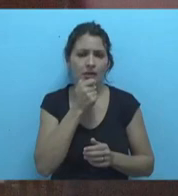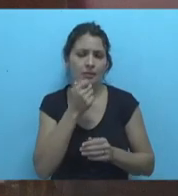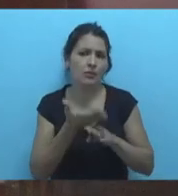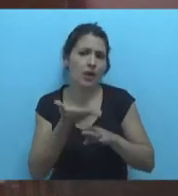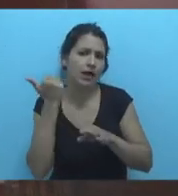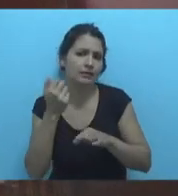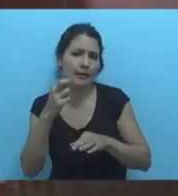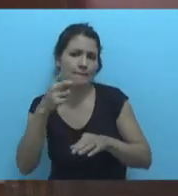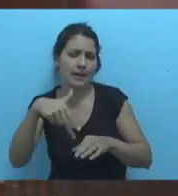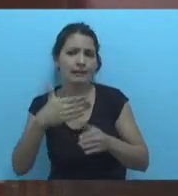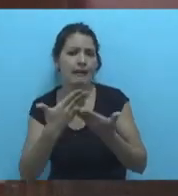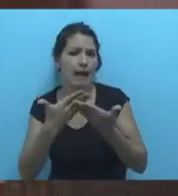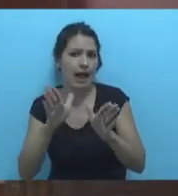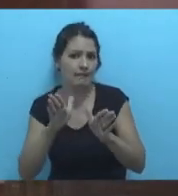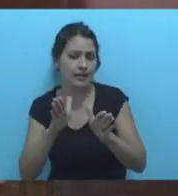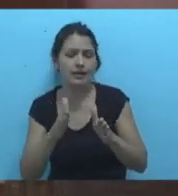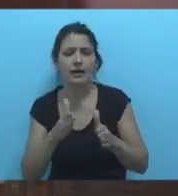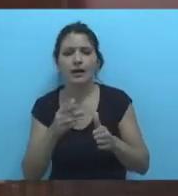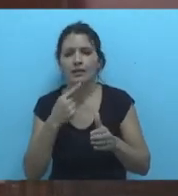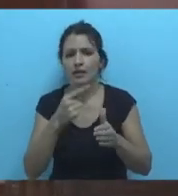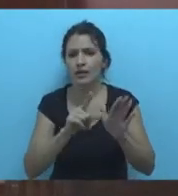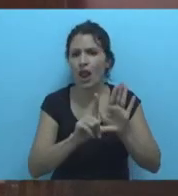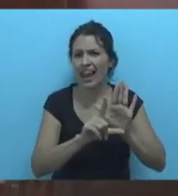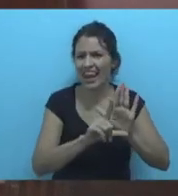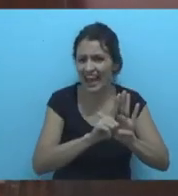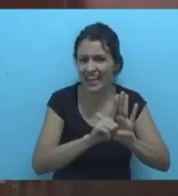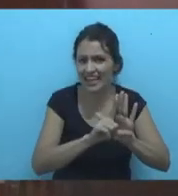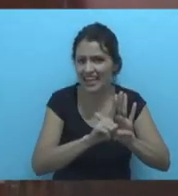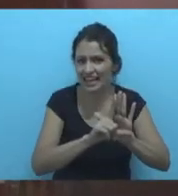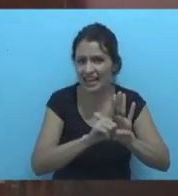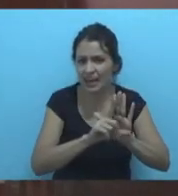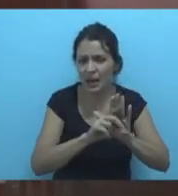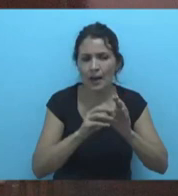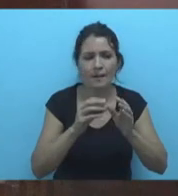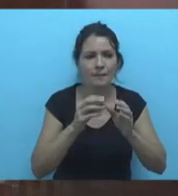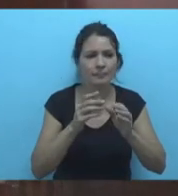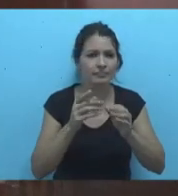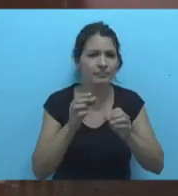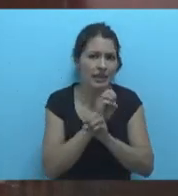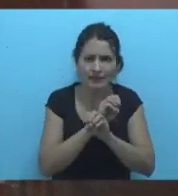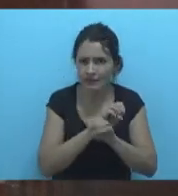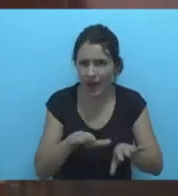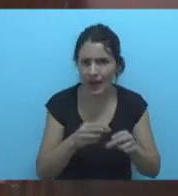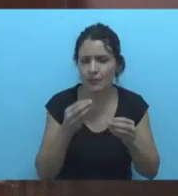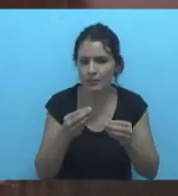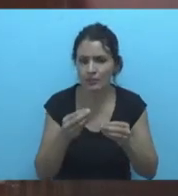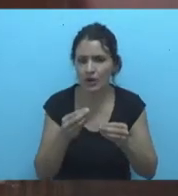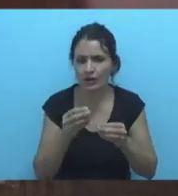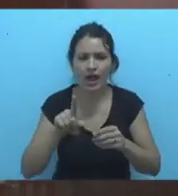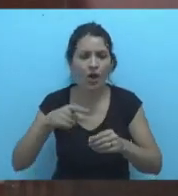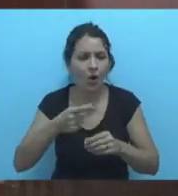ley, en la justicia, inaplicable porque básicamente no contemplaba los trabajos que se hacían en las